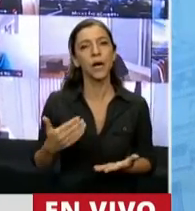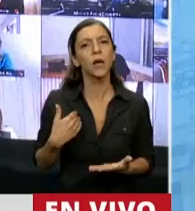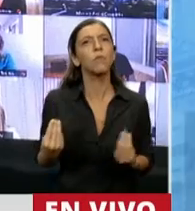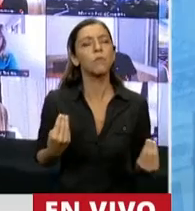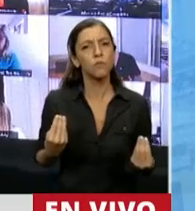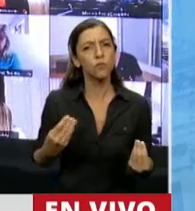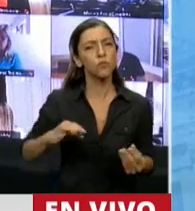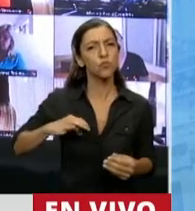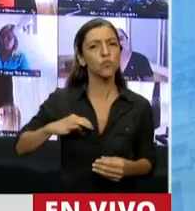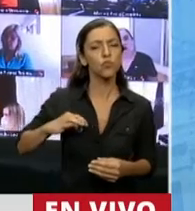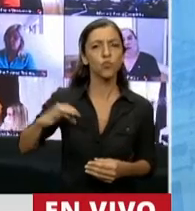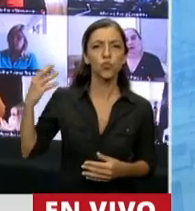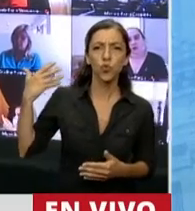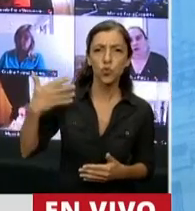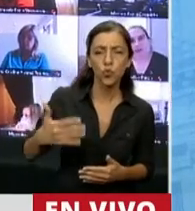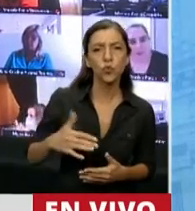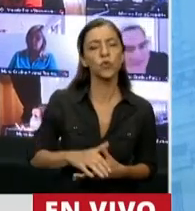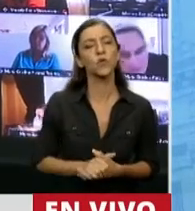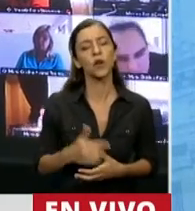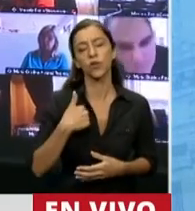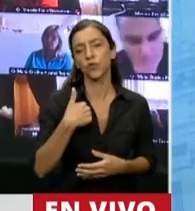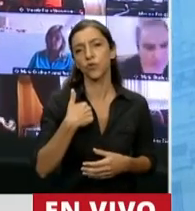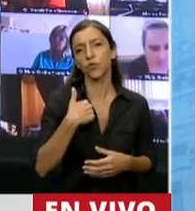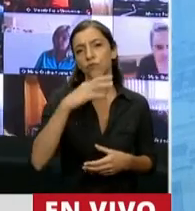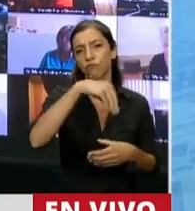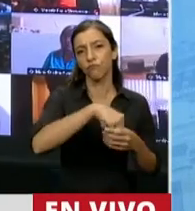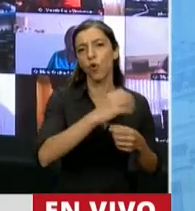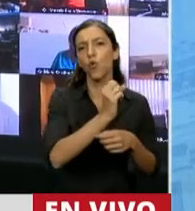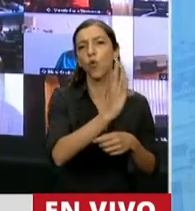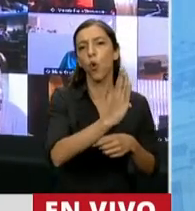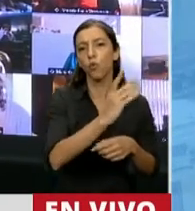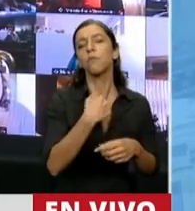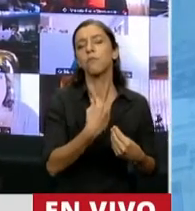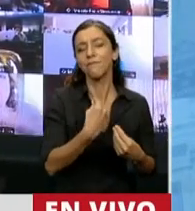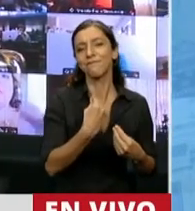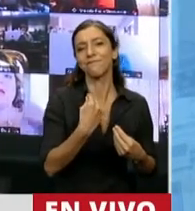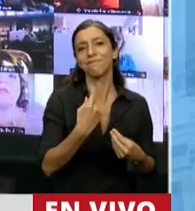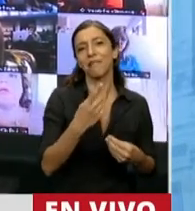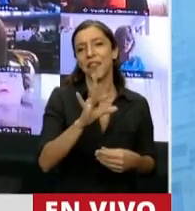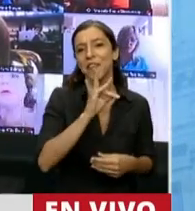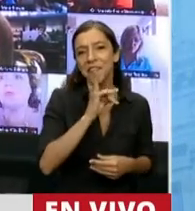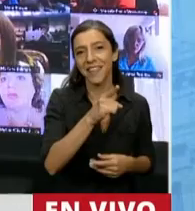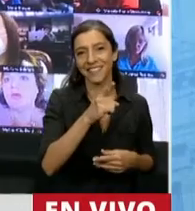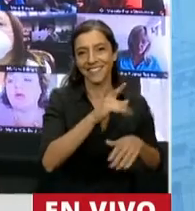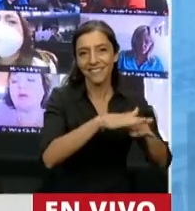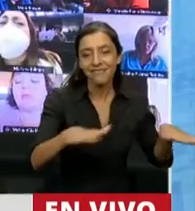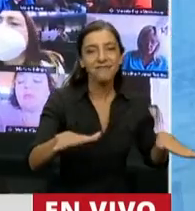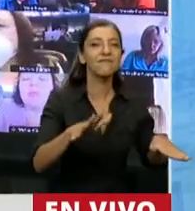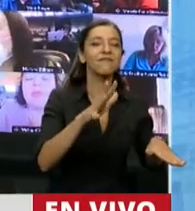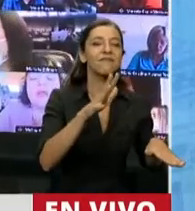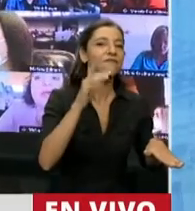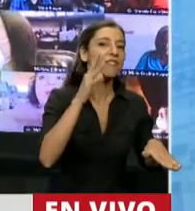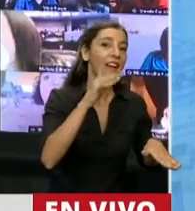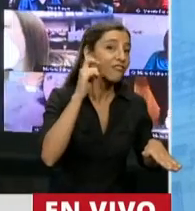personal y de manera amateur en un club, entrenador de chicos que iban desde los 14